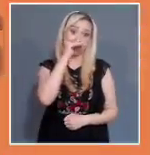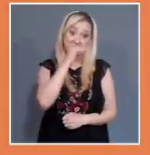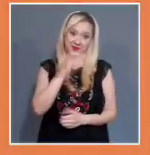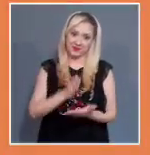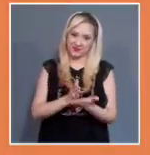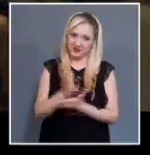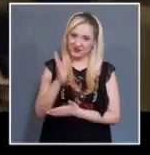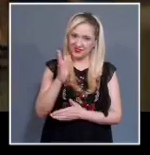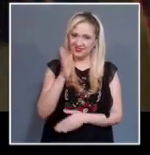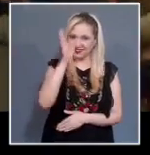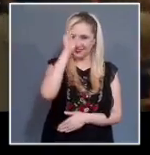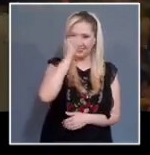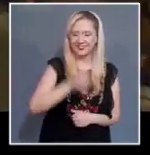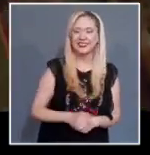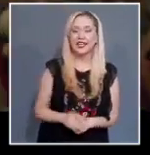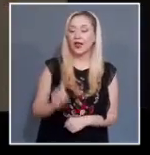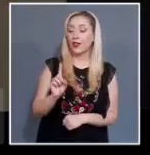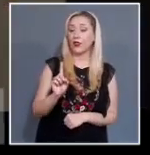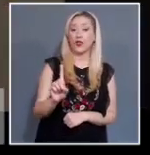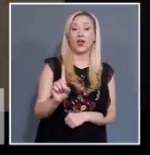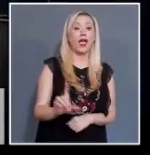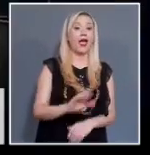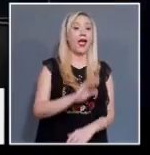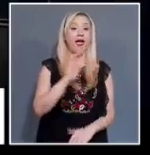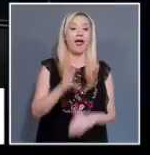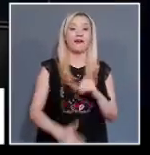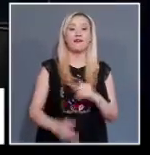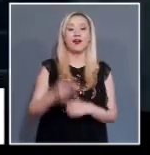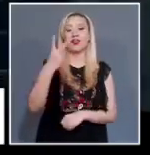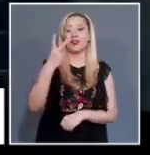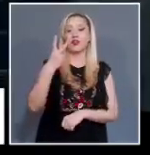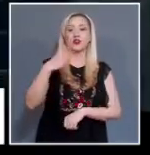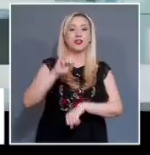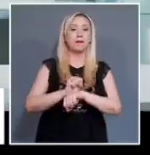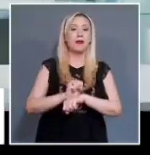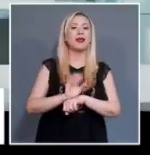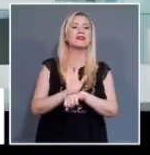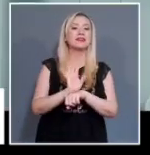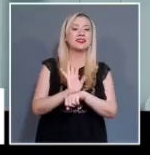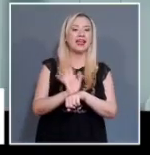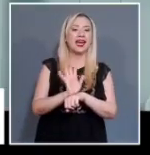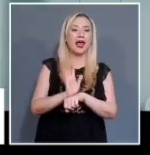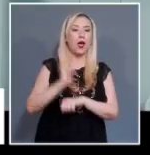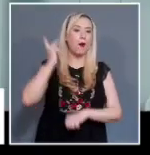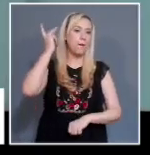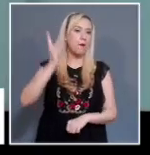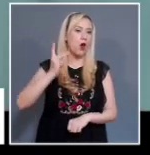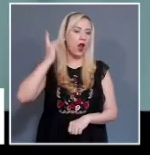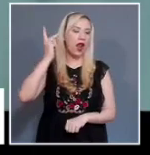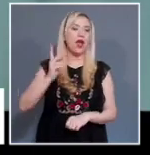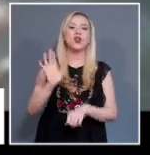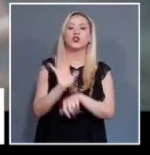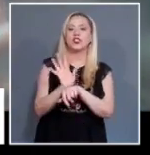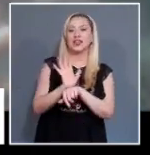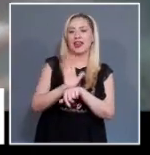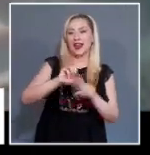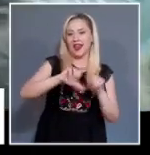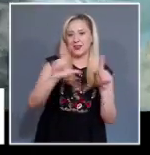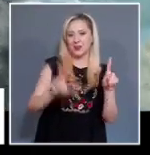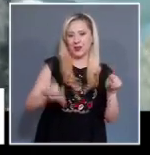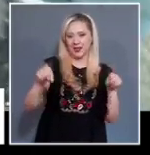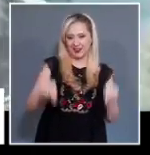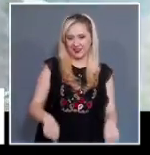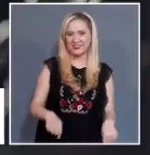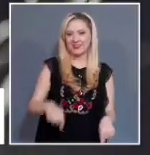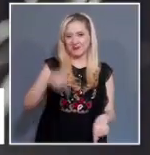Este domingo concluye la segunda semana de cine polaco en México en la Cineteca Nacional, con 12 filmes de ficción y documental,